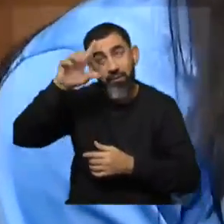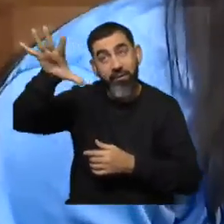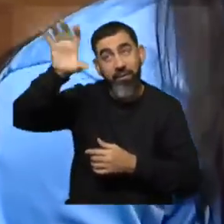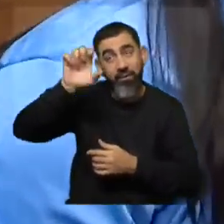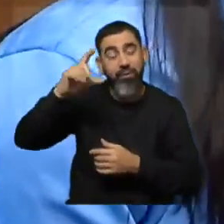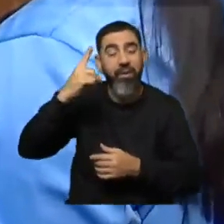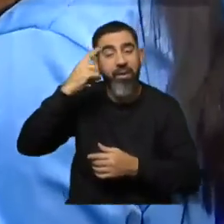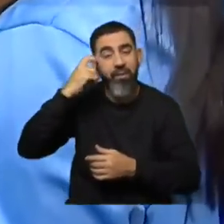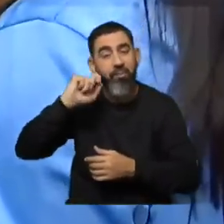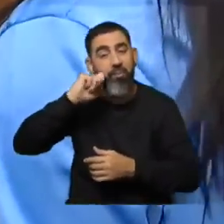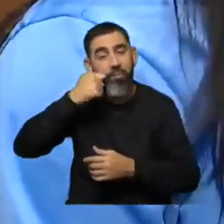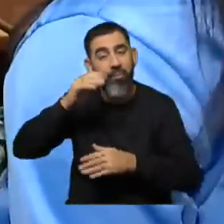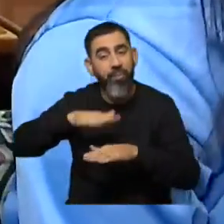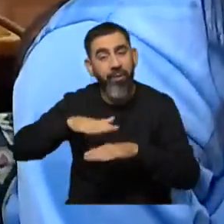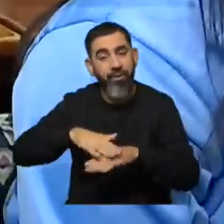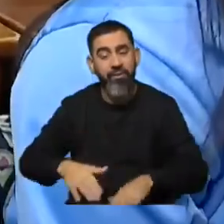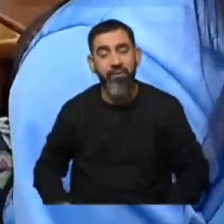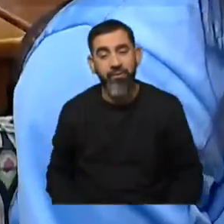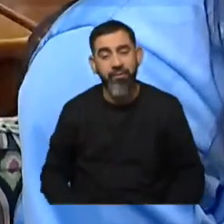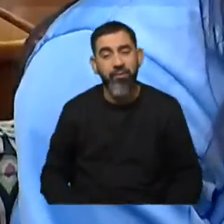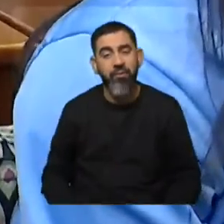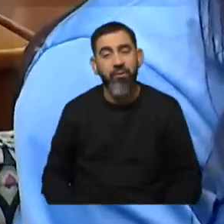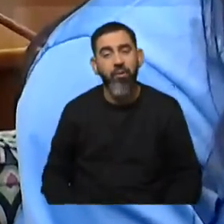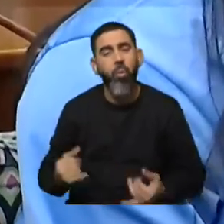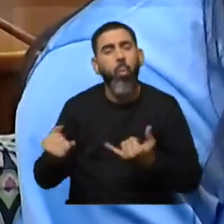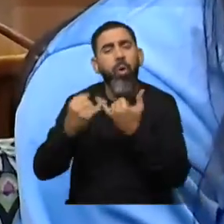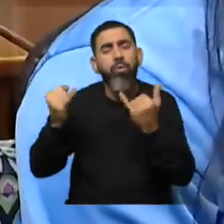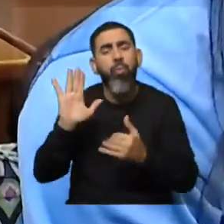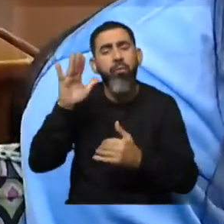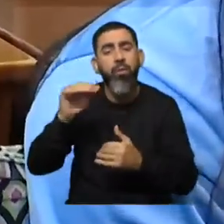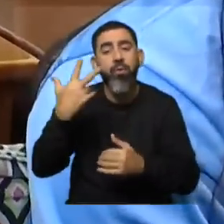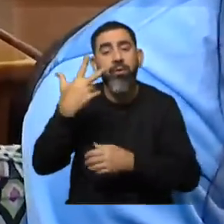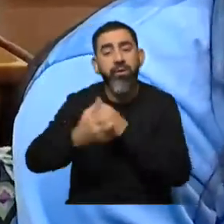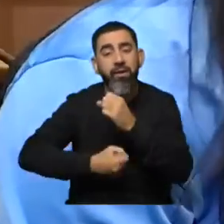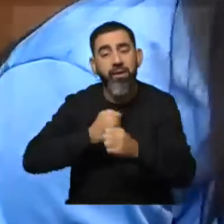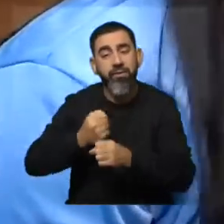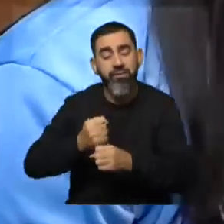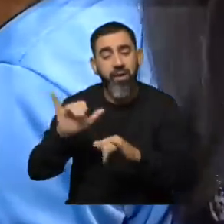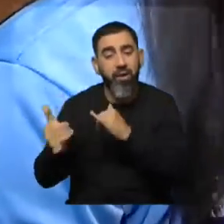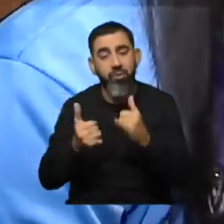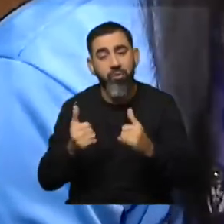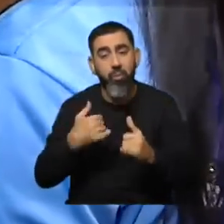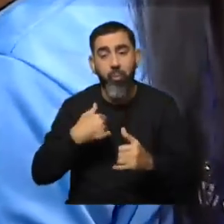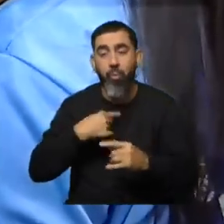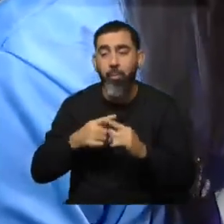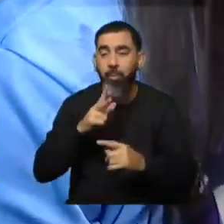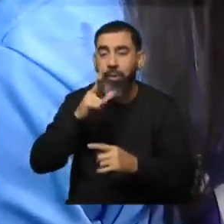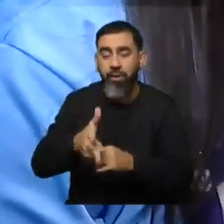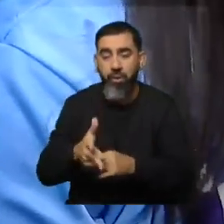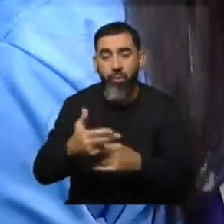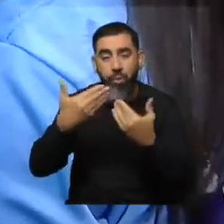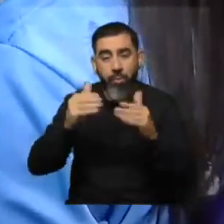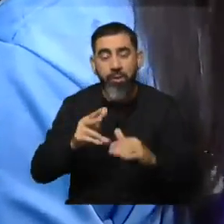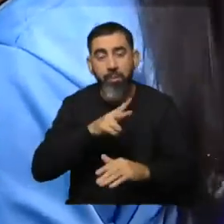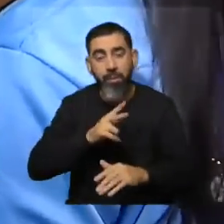esta etapa linda que pudimos tener así Hace cuánto que jugó hacia el básquetbol hace tres años que juego por por mis hijos empezaron mis hijos